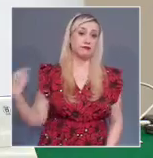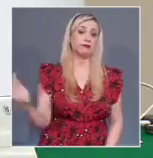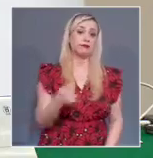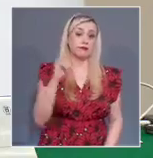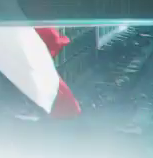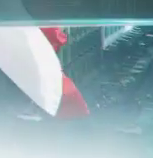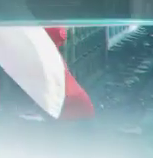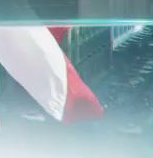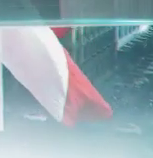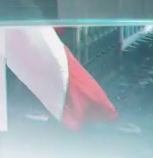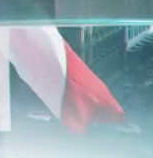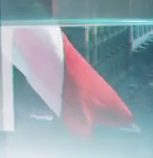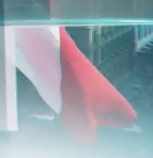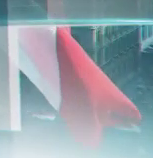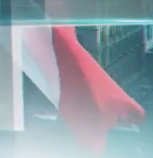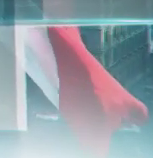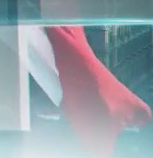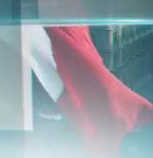Murillo.